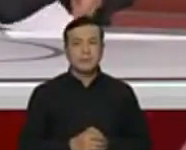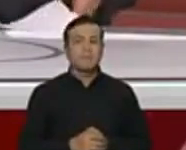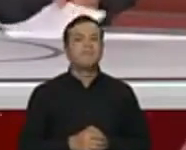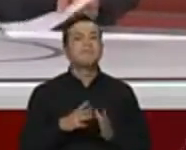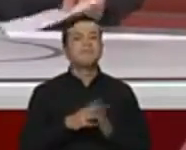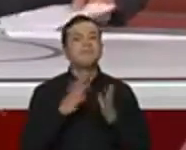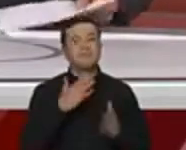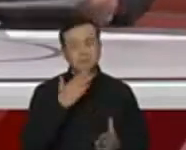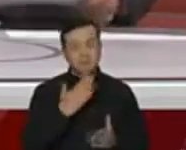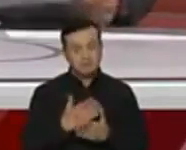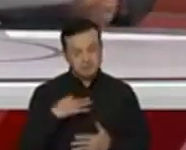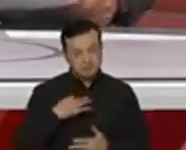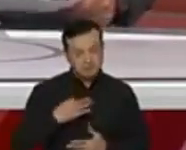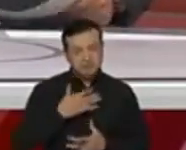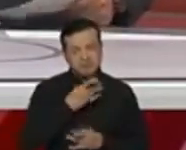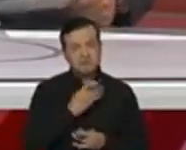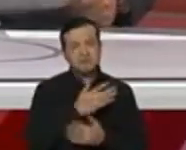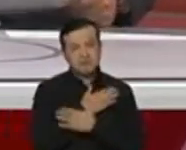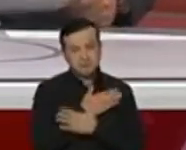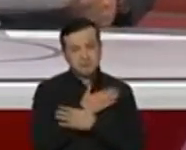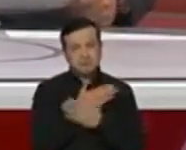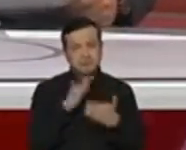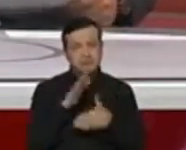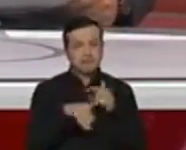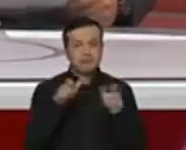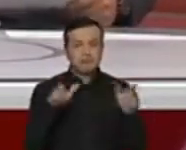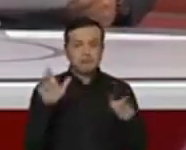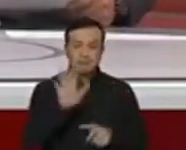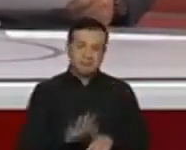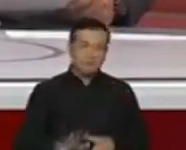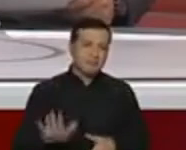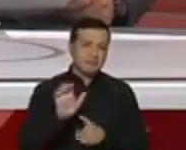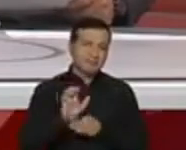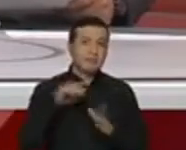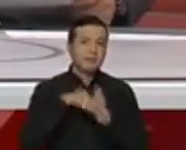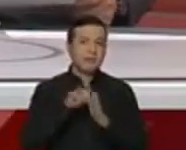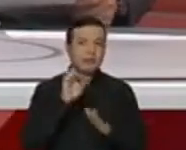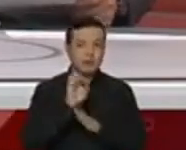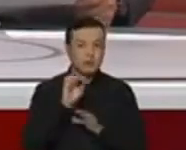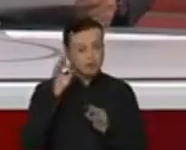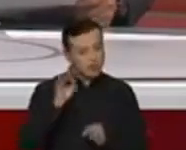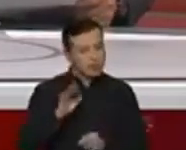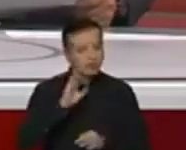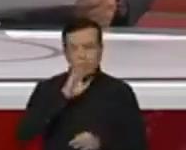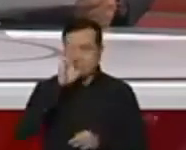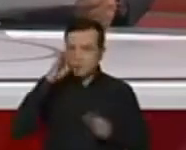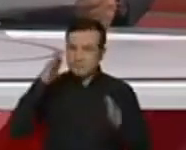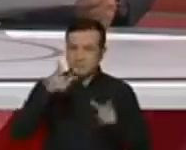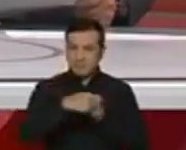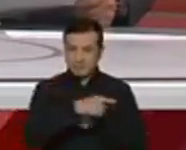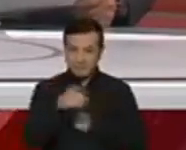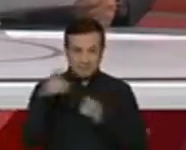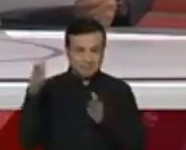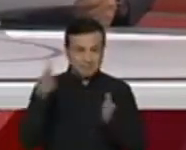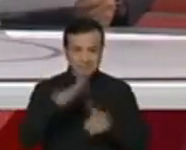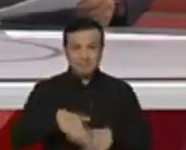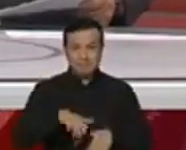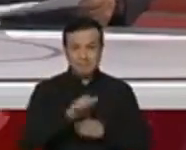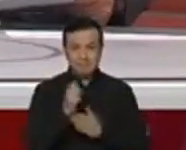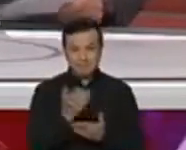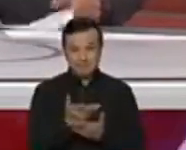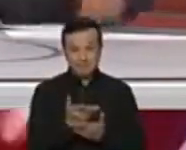Muchísimas gracias, me tiene a la orden, muy gentil. Un saludo a todo el pueblo ecuatoriano y Ban Ecuador con las botas puestas siempre a las órdenes del pueblo ecuatoriano. Muchas